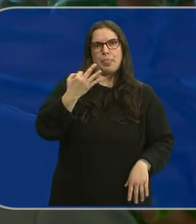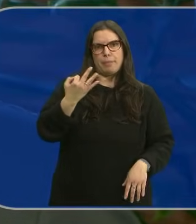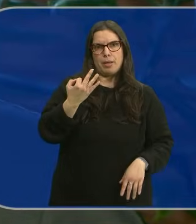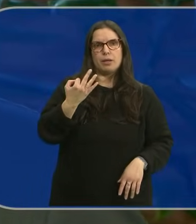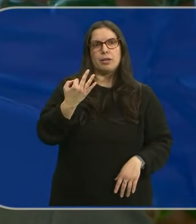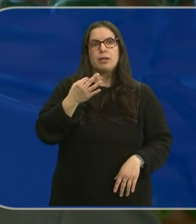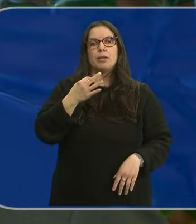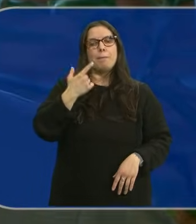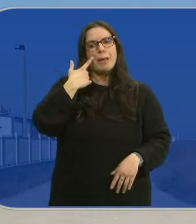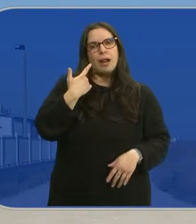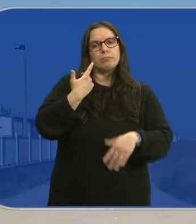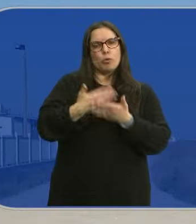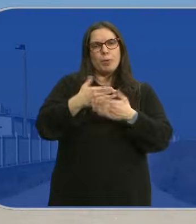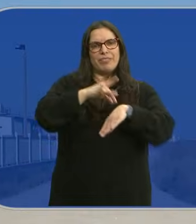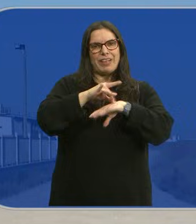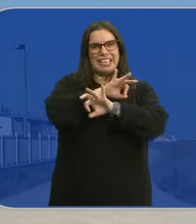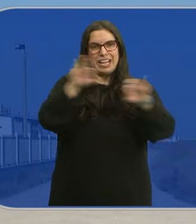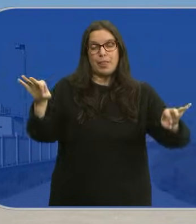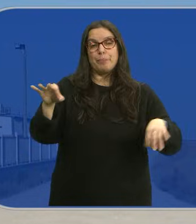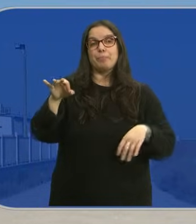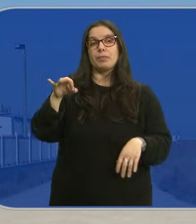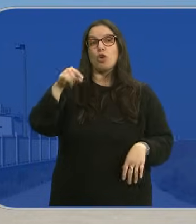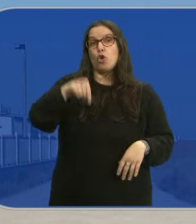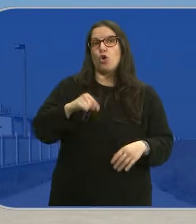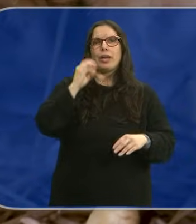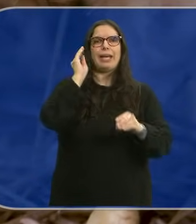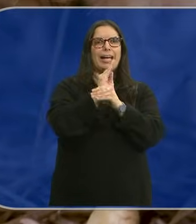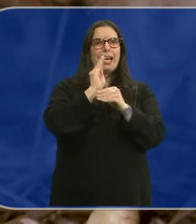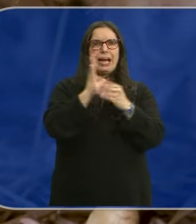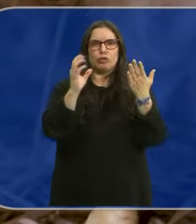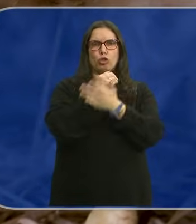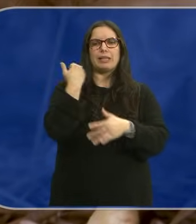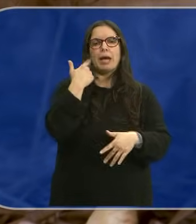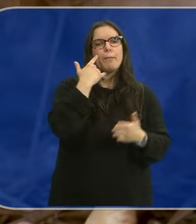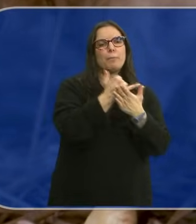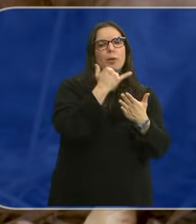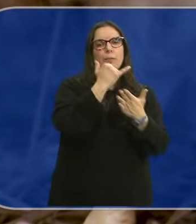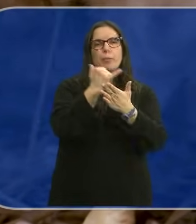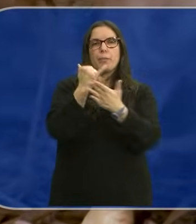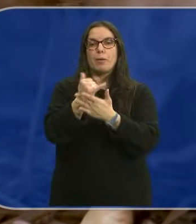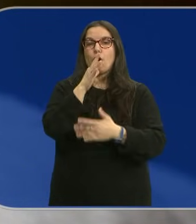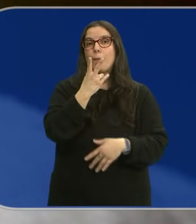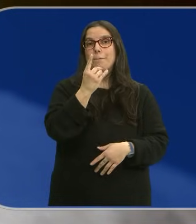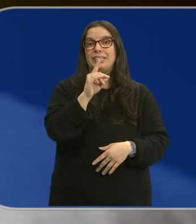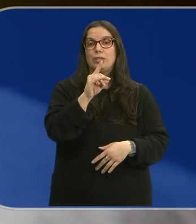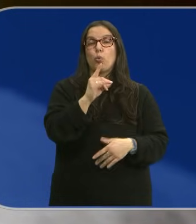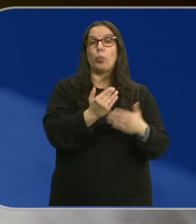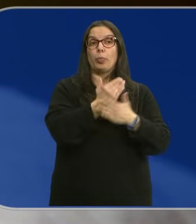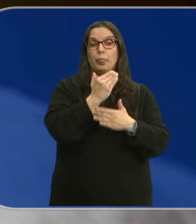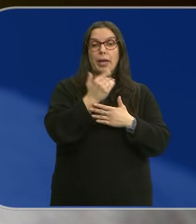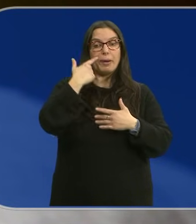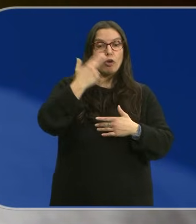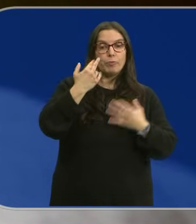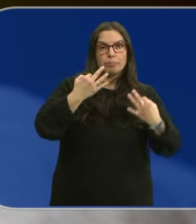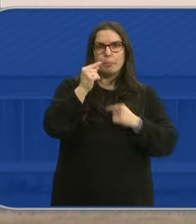la enfermedad ha desaparecido. Hoy todas las granjas menos una ya han incorporado aves testigo, aves que están 21 días y que confirman que el